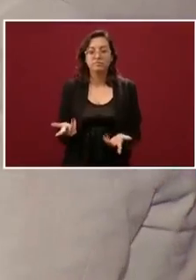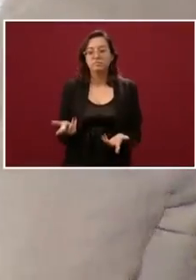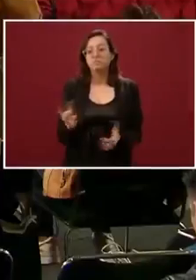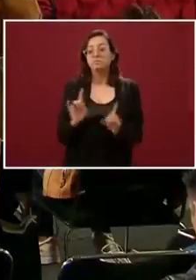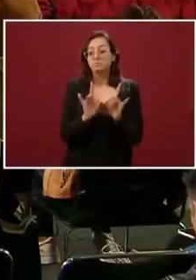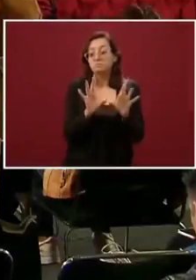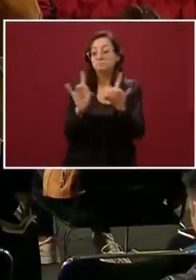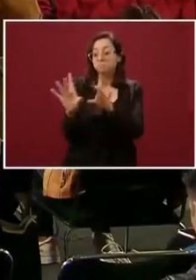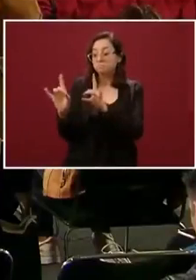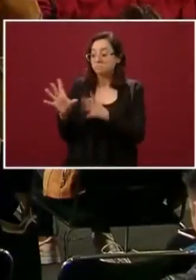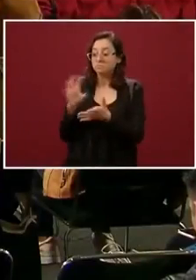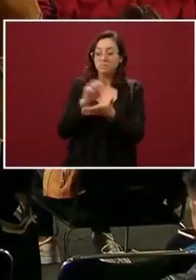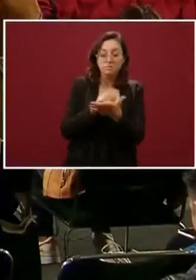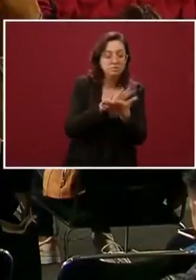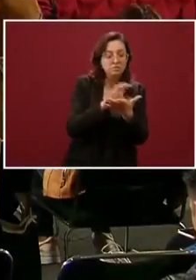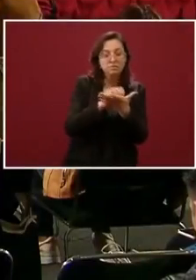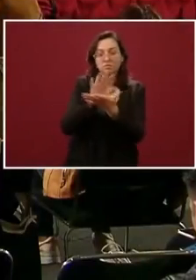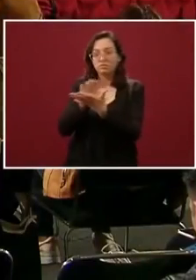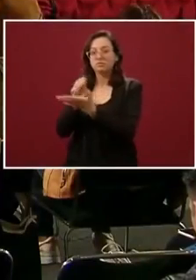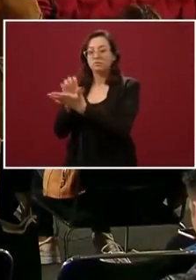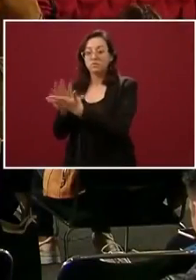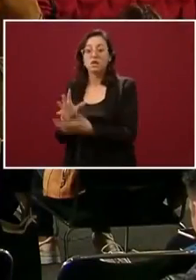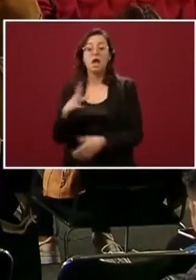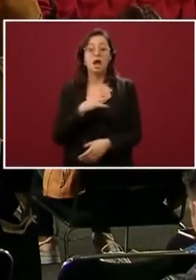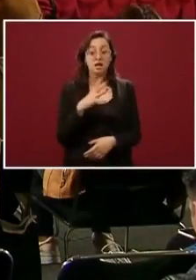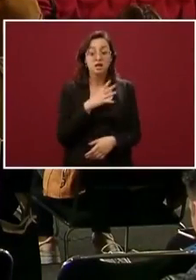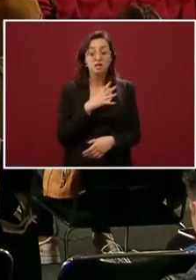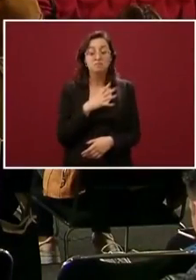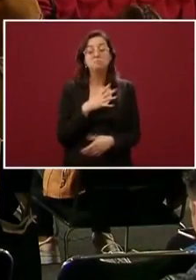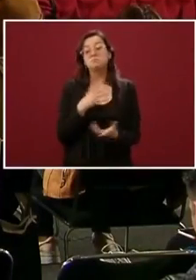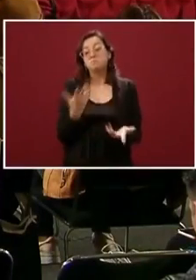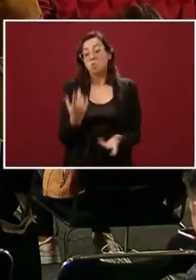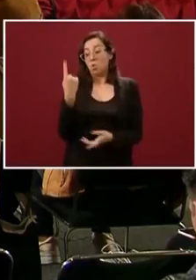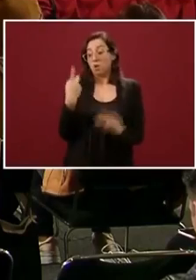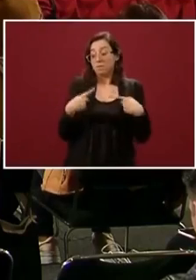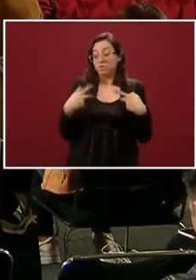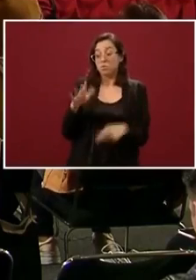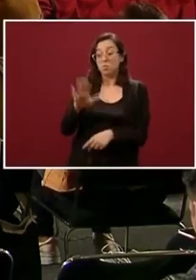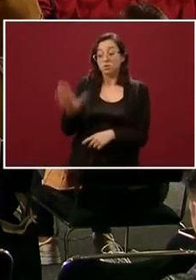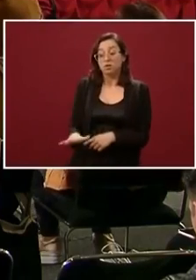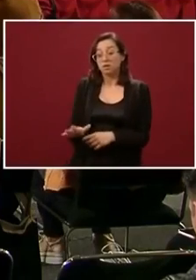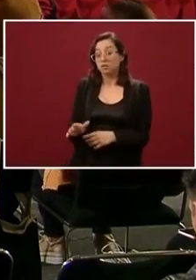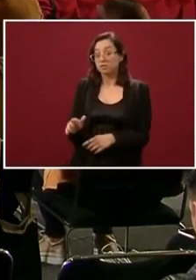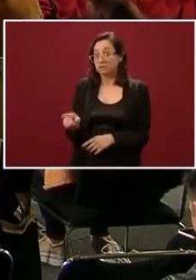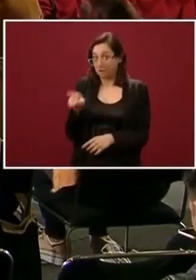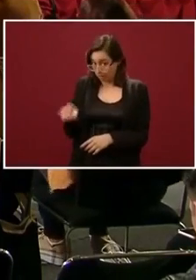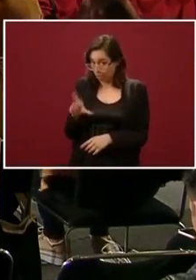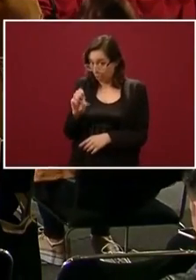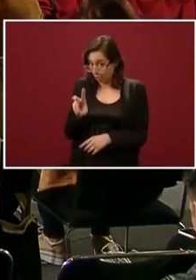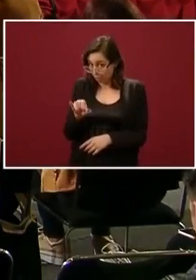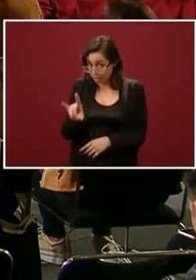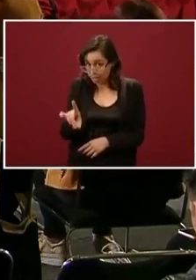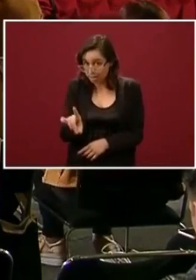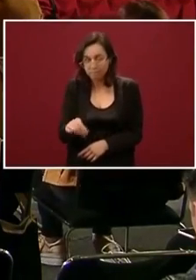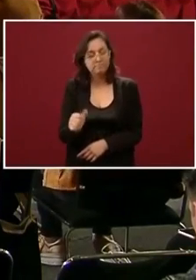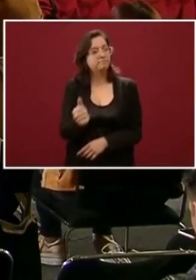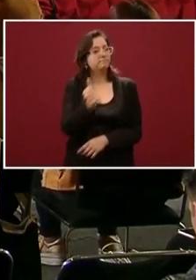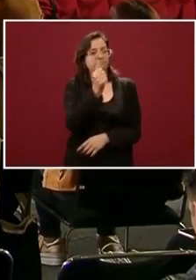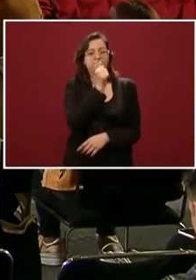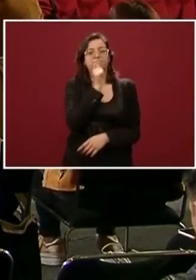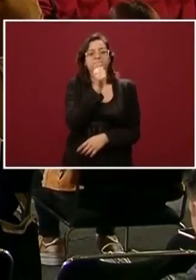los casos que estamos registrando en México. Solo reitero, es una defunción sospechosa todavía, no está